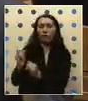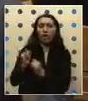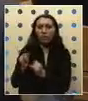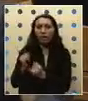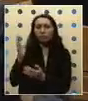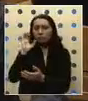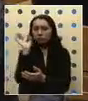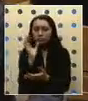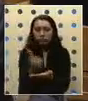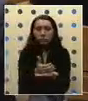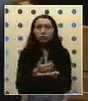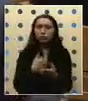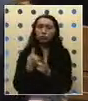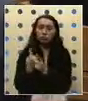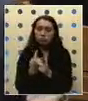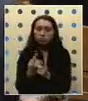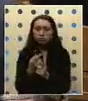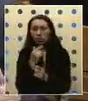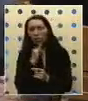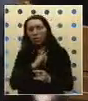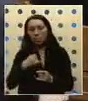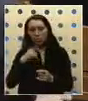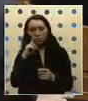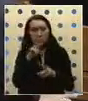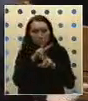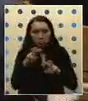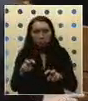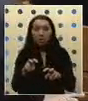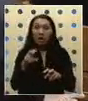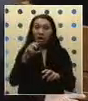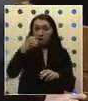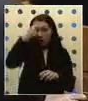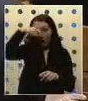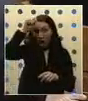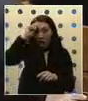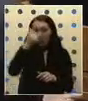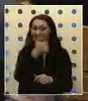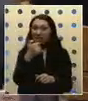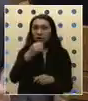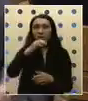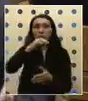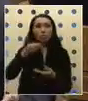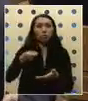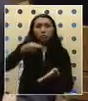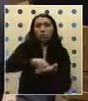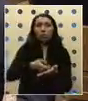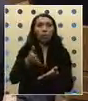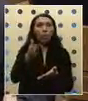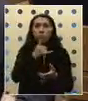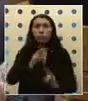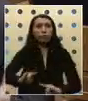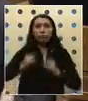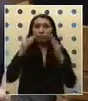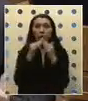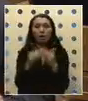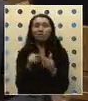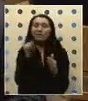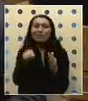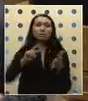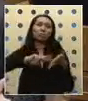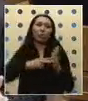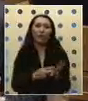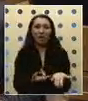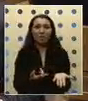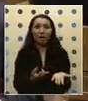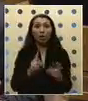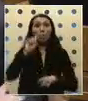lo seguí en un momento y después averigué. En Calama hay 600 subsidios dando vuelta y no se están produciendo vivienda. Y ese es el problema.